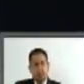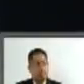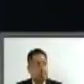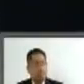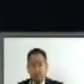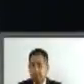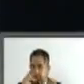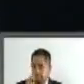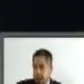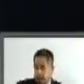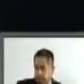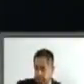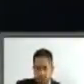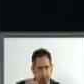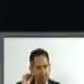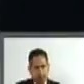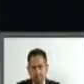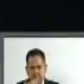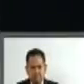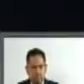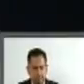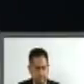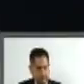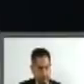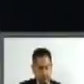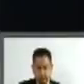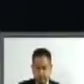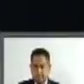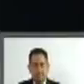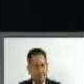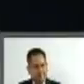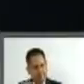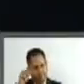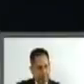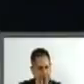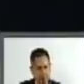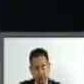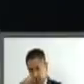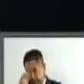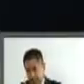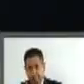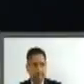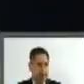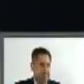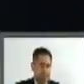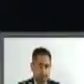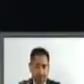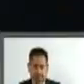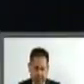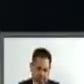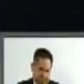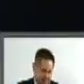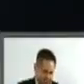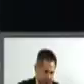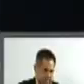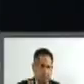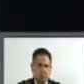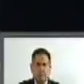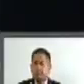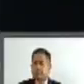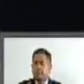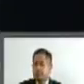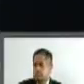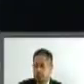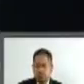Desde el establecimiento del TLCAN hasta hoy, México y Canadá han defendido la libertad económica y